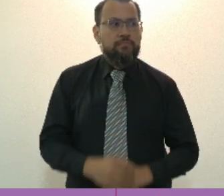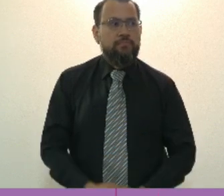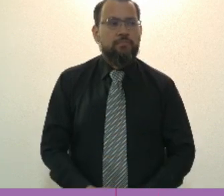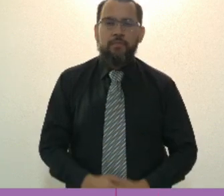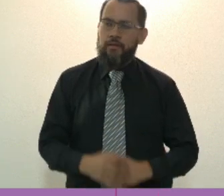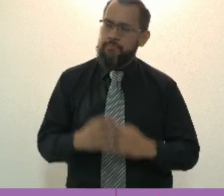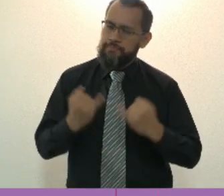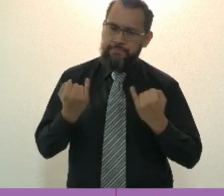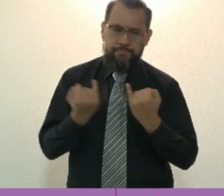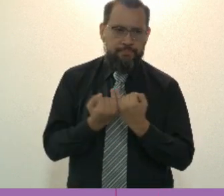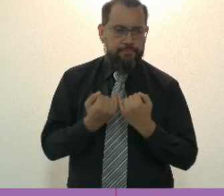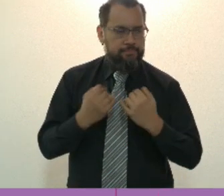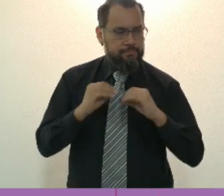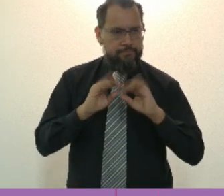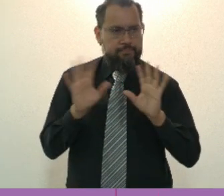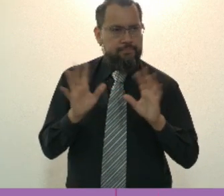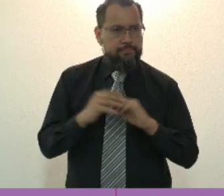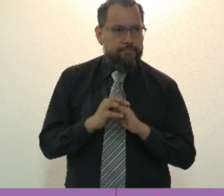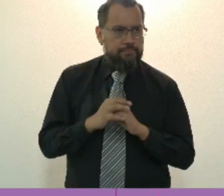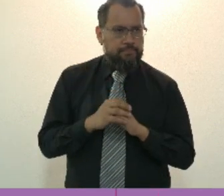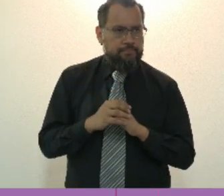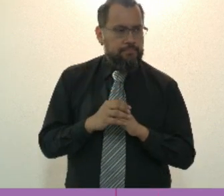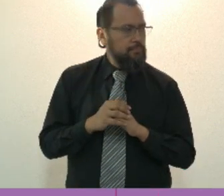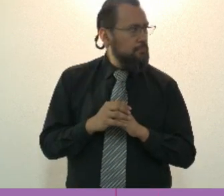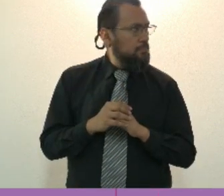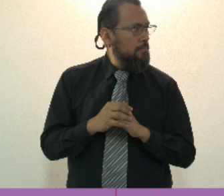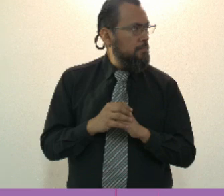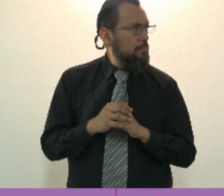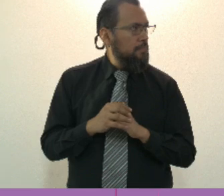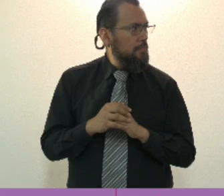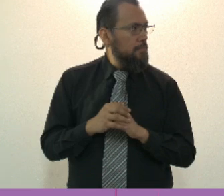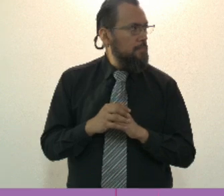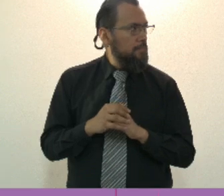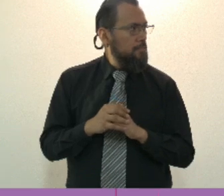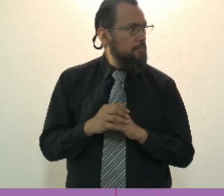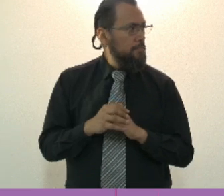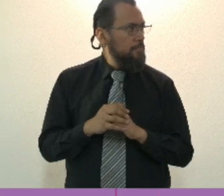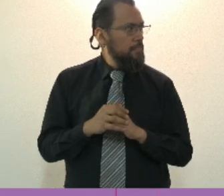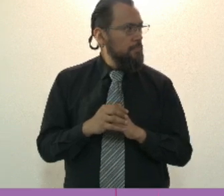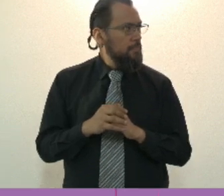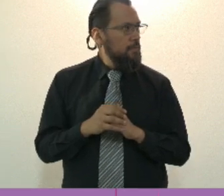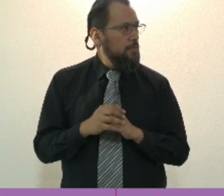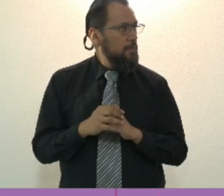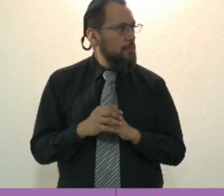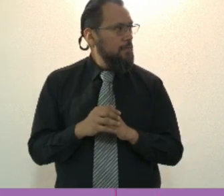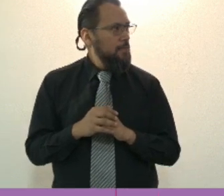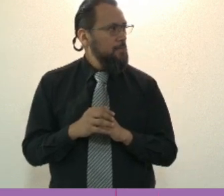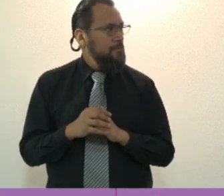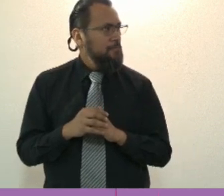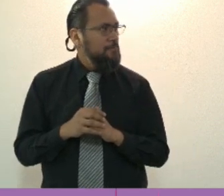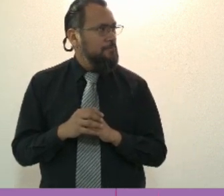Y por supuesto, no le di el del doctor de casualidad. Gracias.